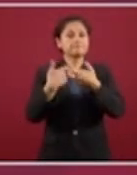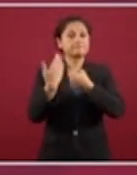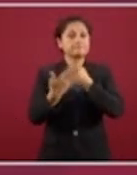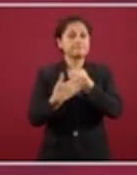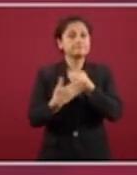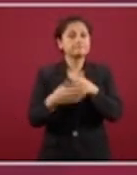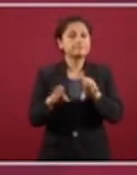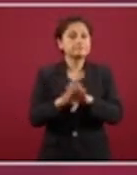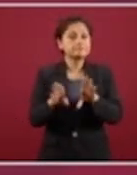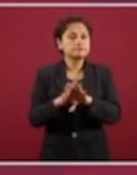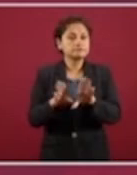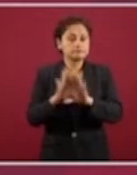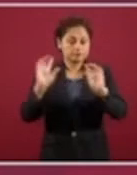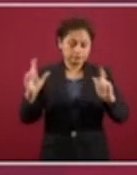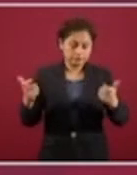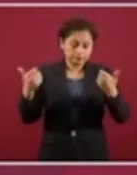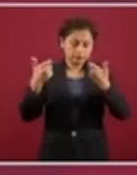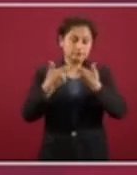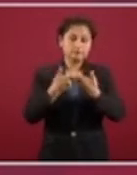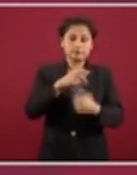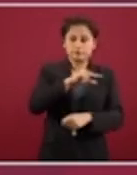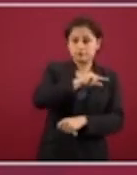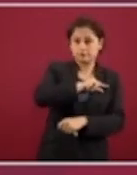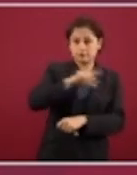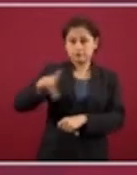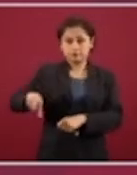de sector público y sector privado.